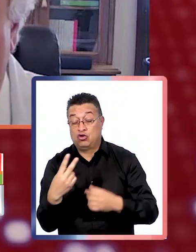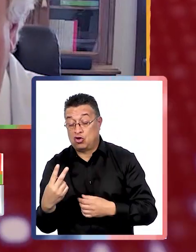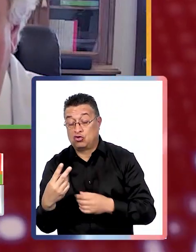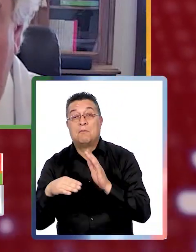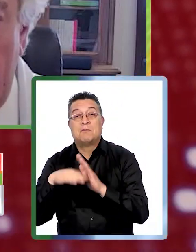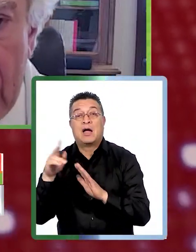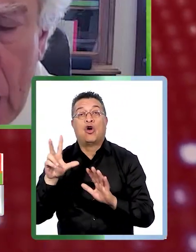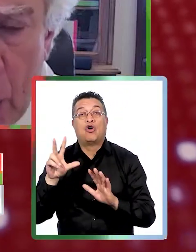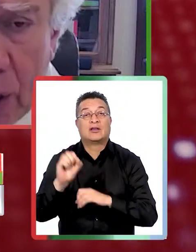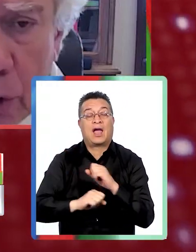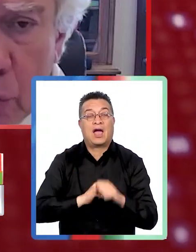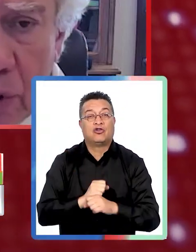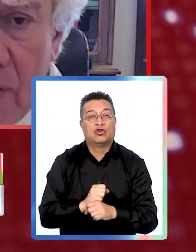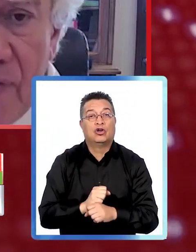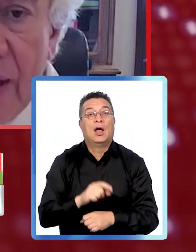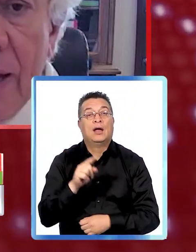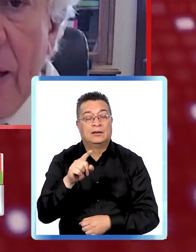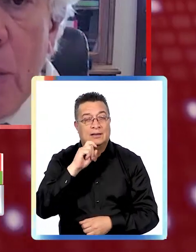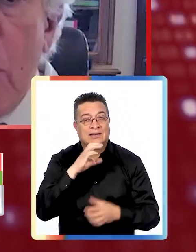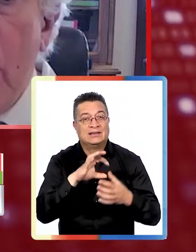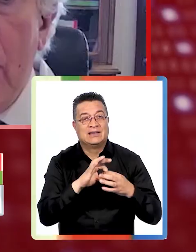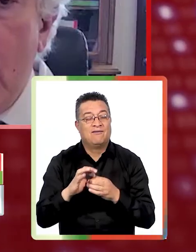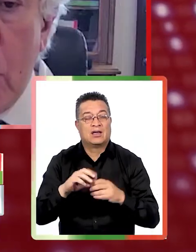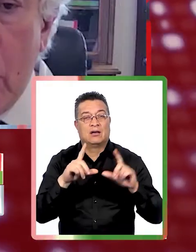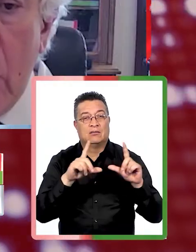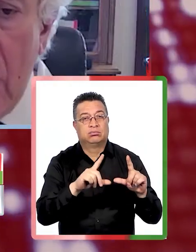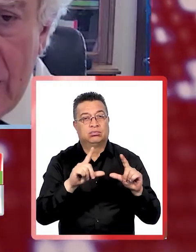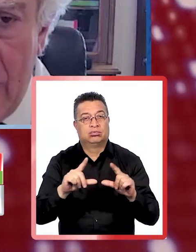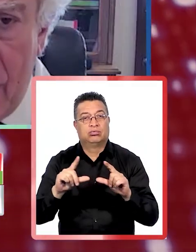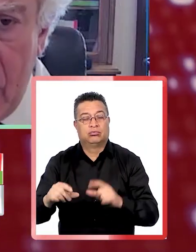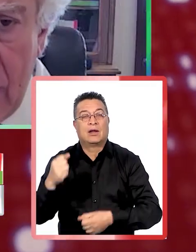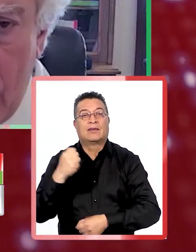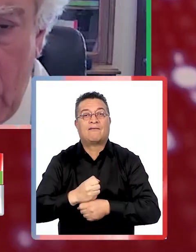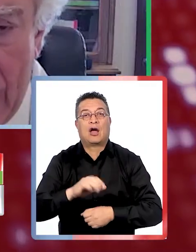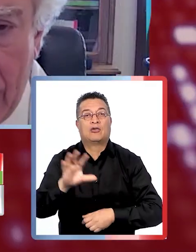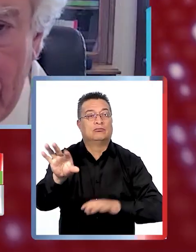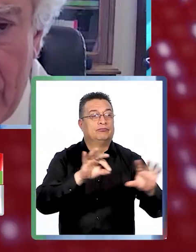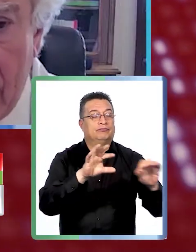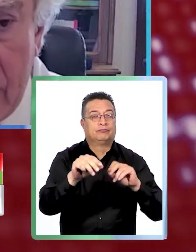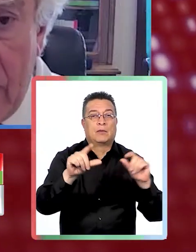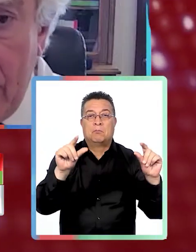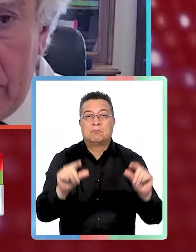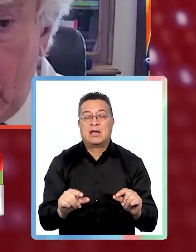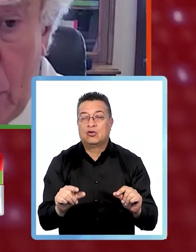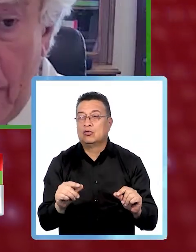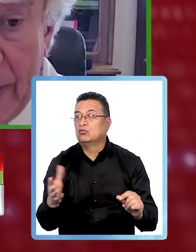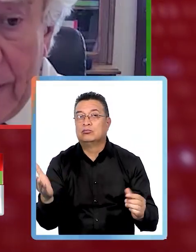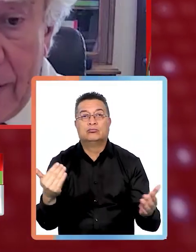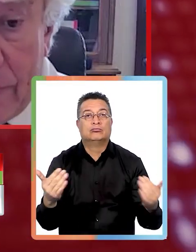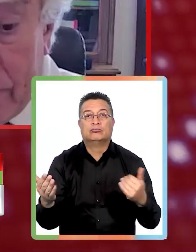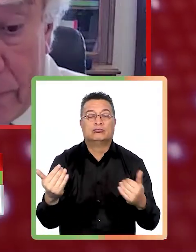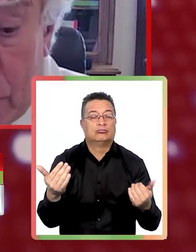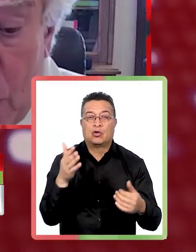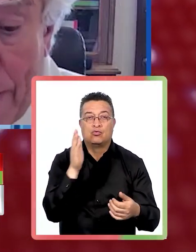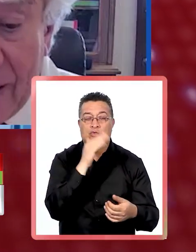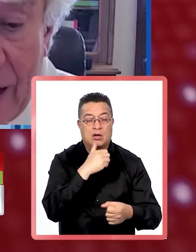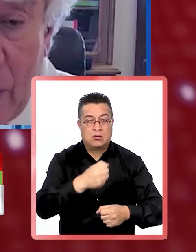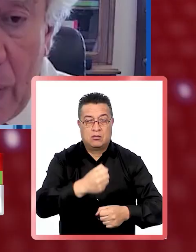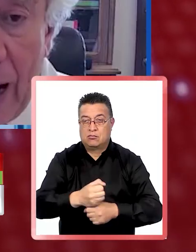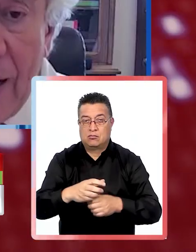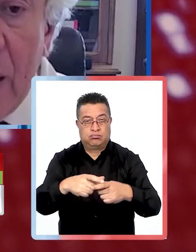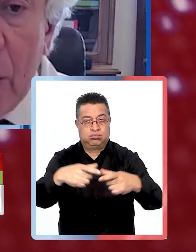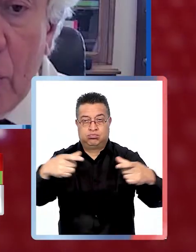sobre 80 años. Lo que eso significa es una disminución de la fuerza laboral. Así que no va a haber una